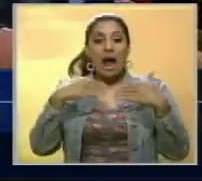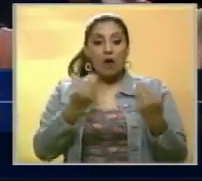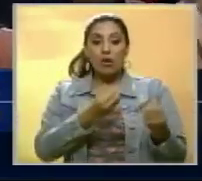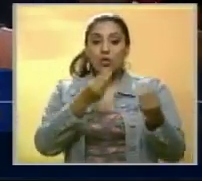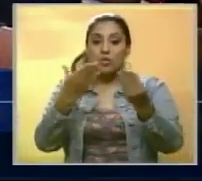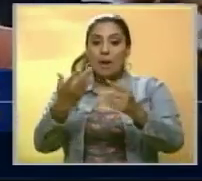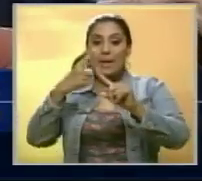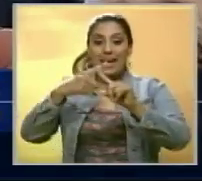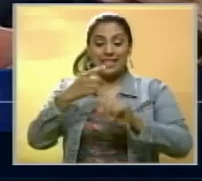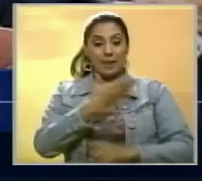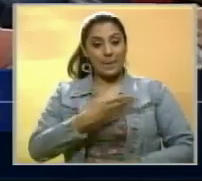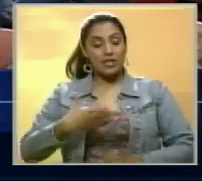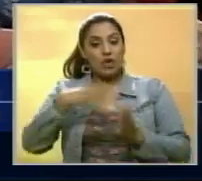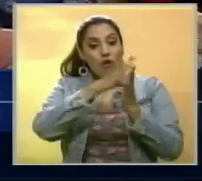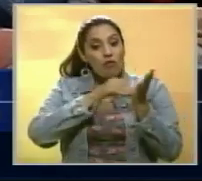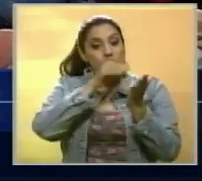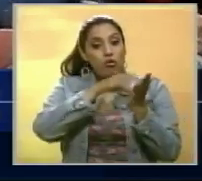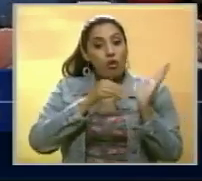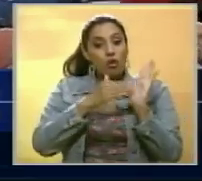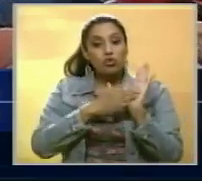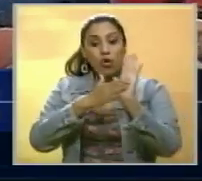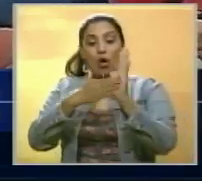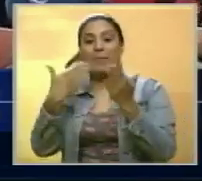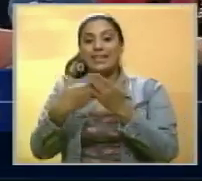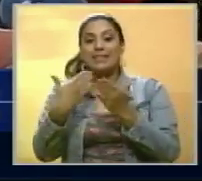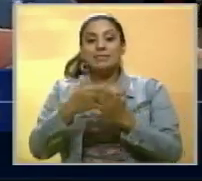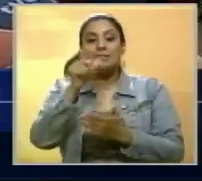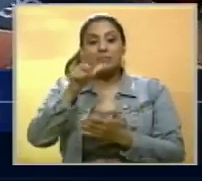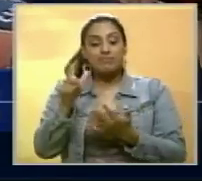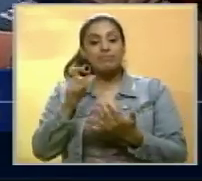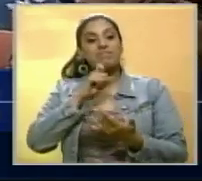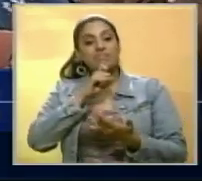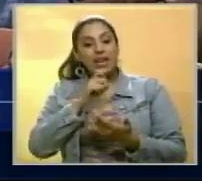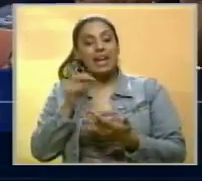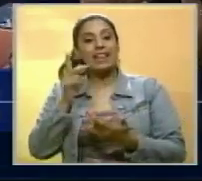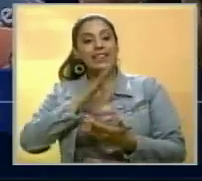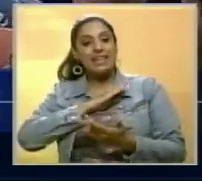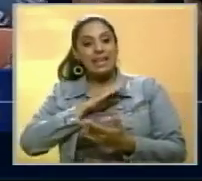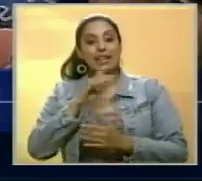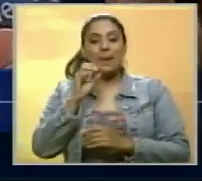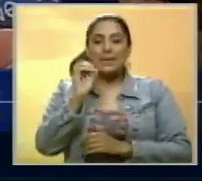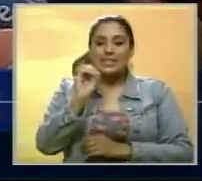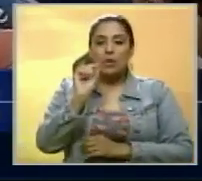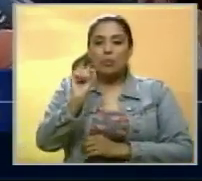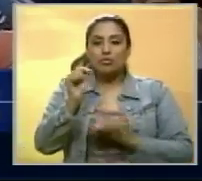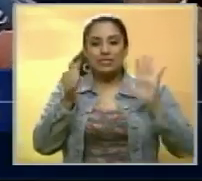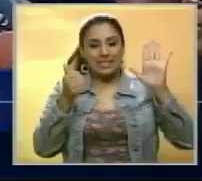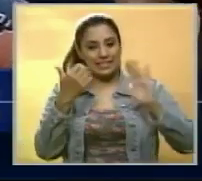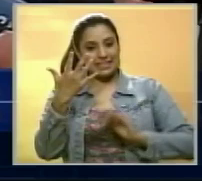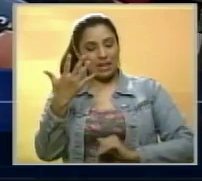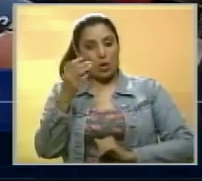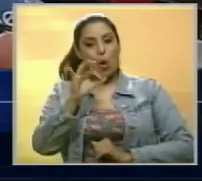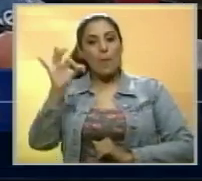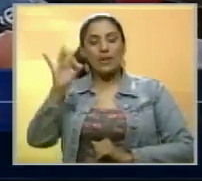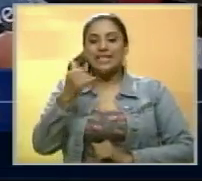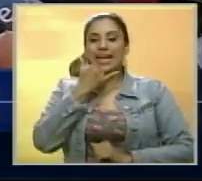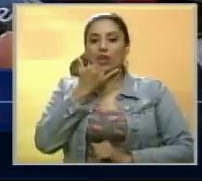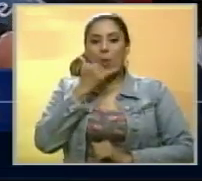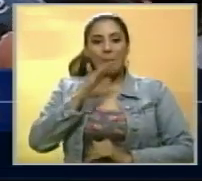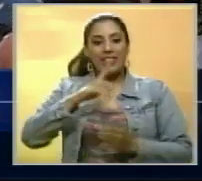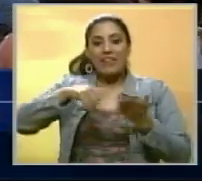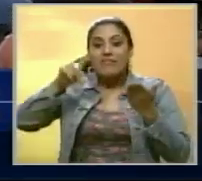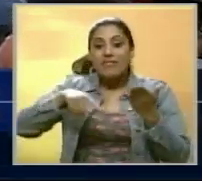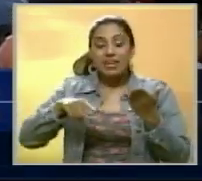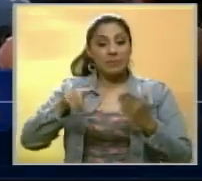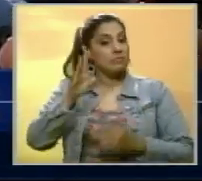al expresidente copias de un informe de testigos que indica que hay apenas 0.65% de error en las